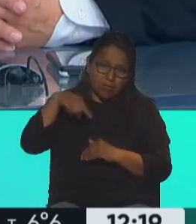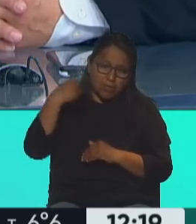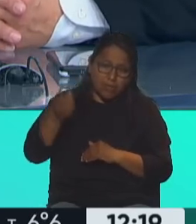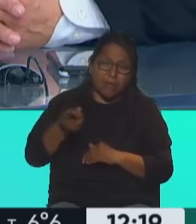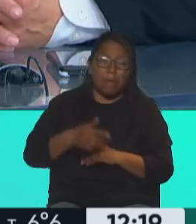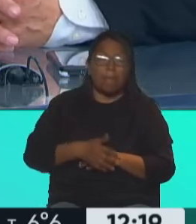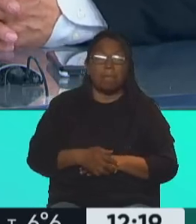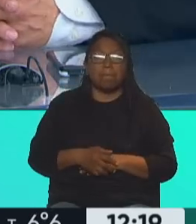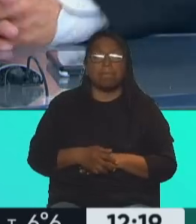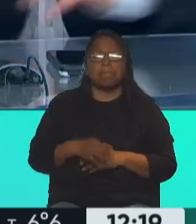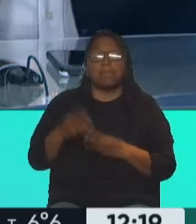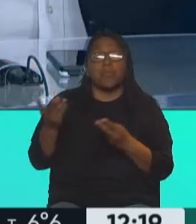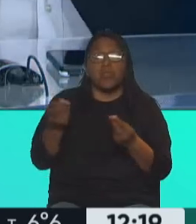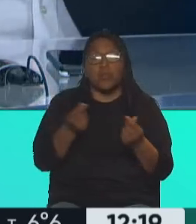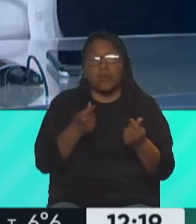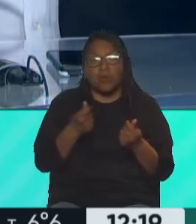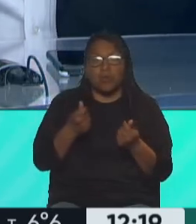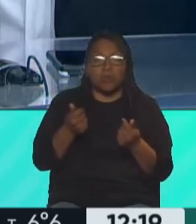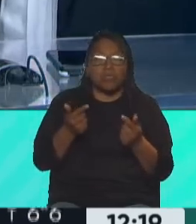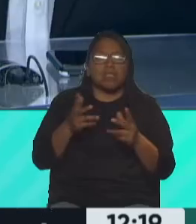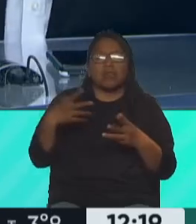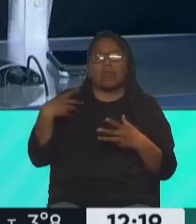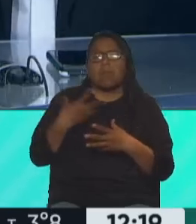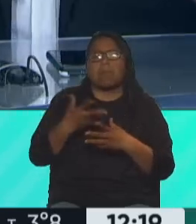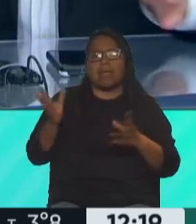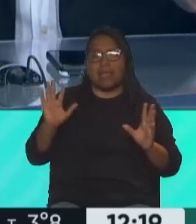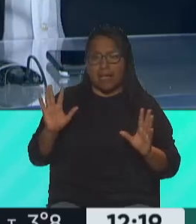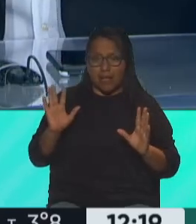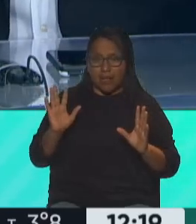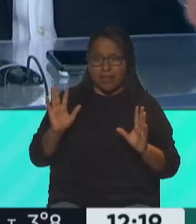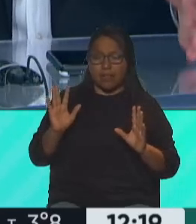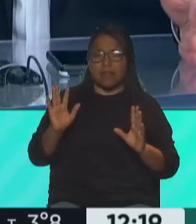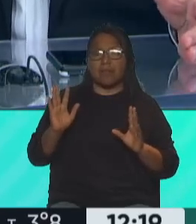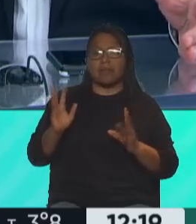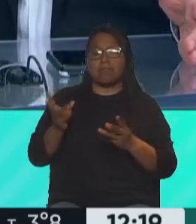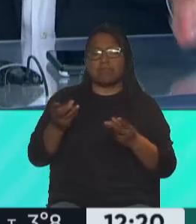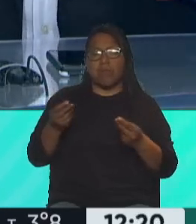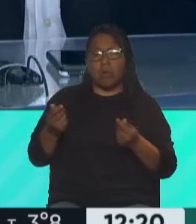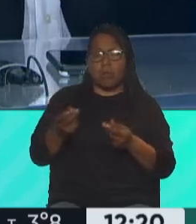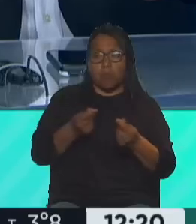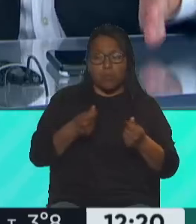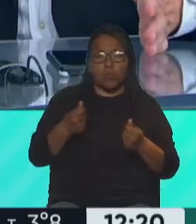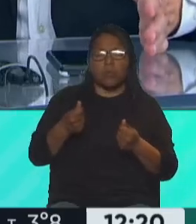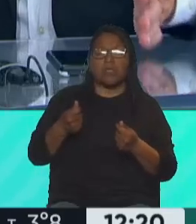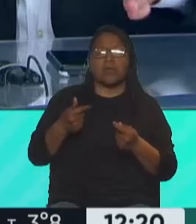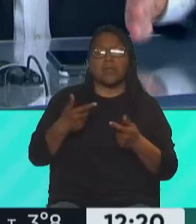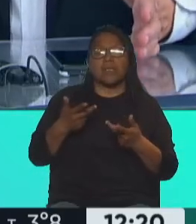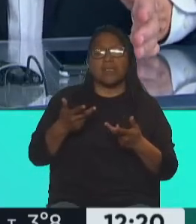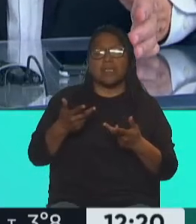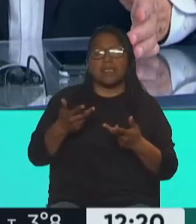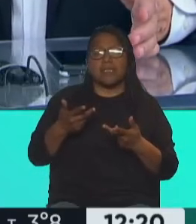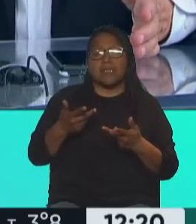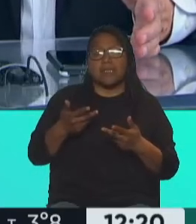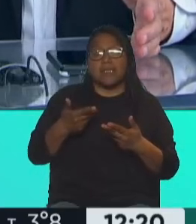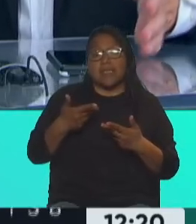ver con el presupuesto, reiteramos. Los números de la macro, digamos, estos son los números de la macro en el cual se hace un presupuesto que se insiste mucho desde el